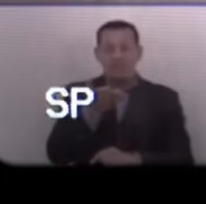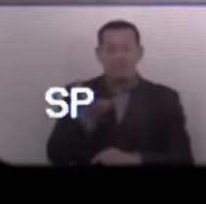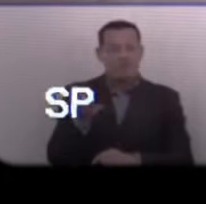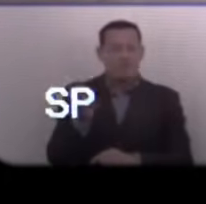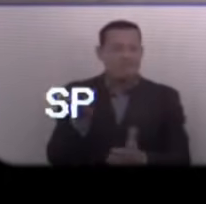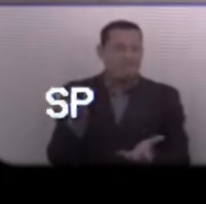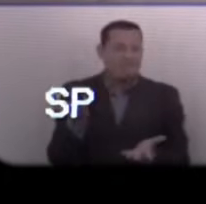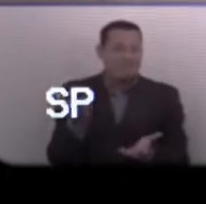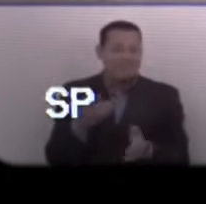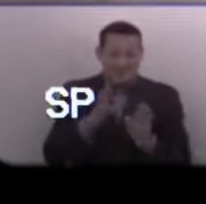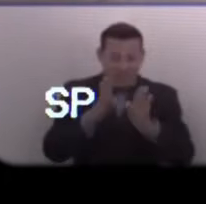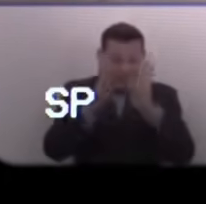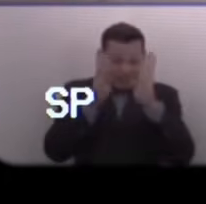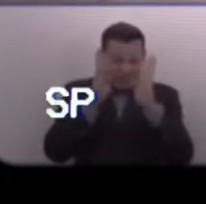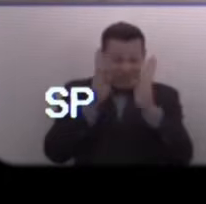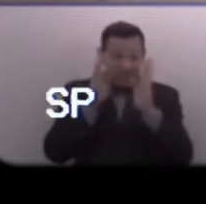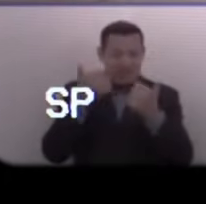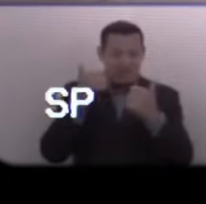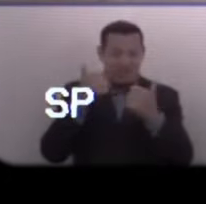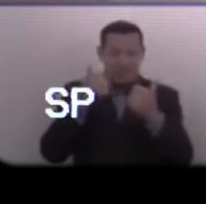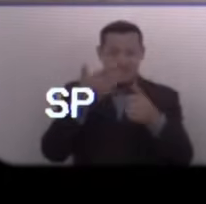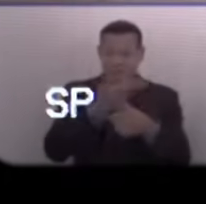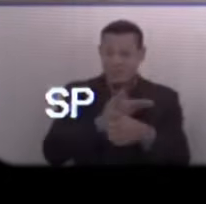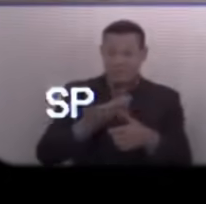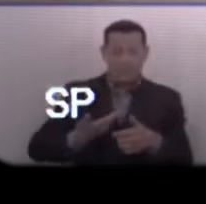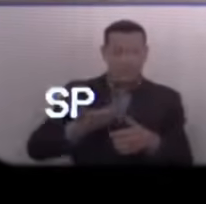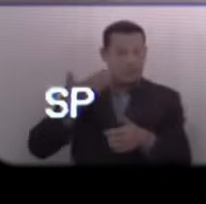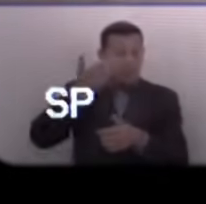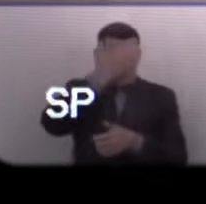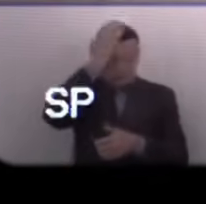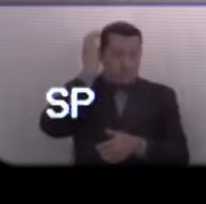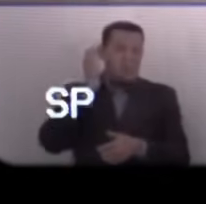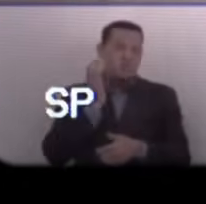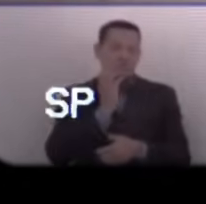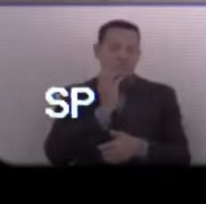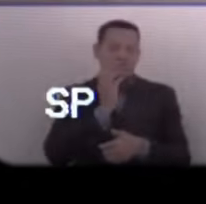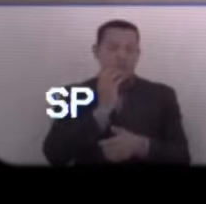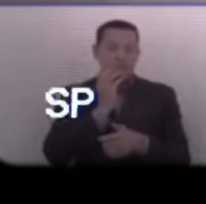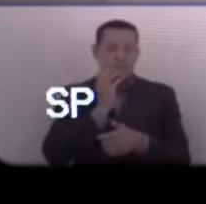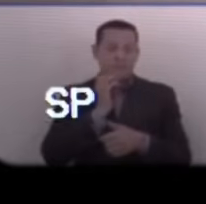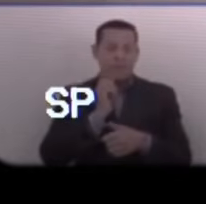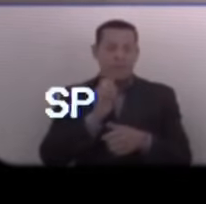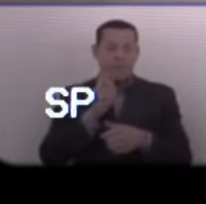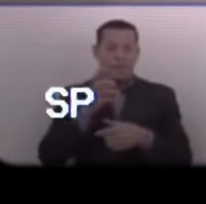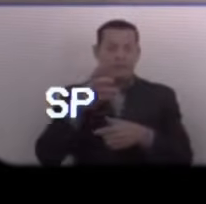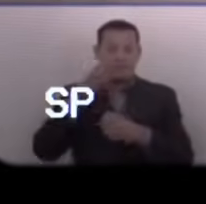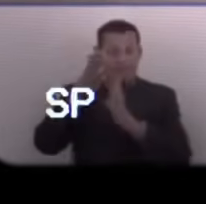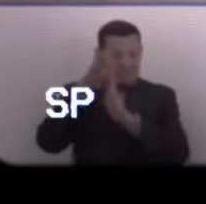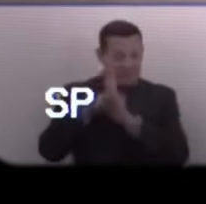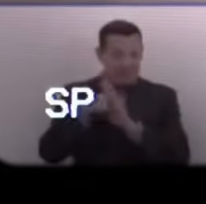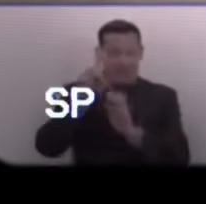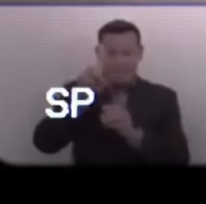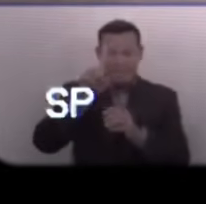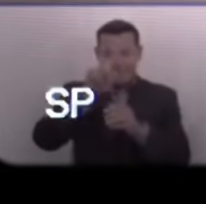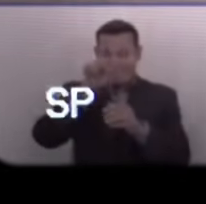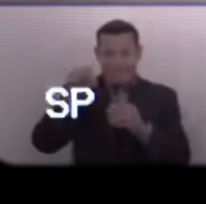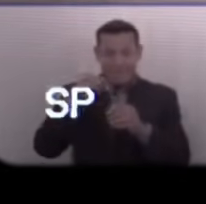Fíjense bien, desde que asumió el presidente Bukele, se redujeron 1.057